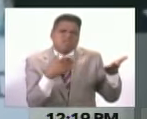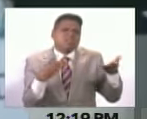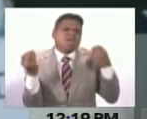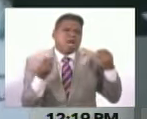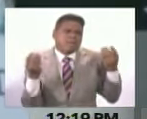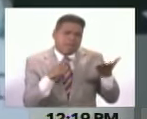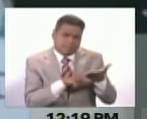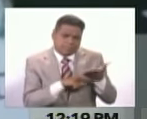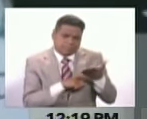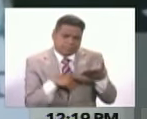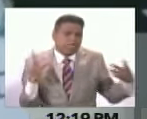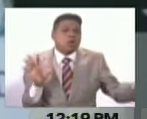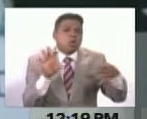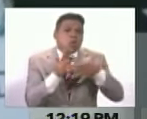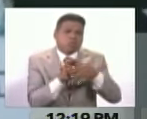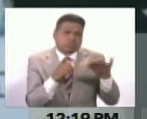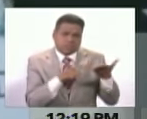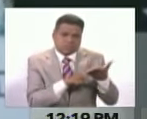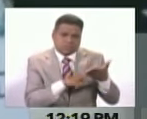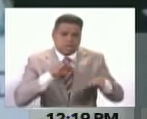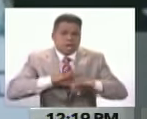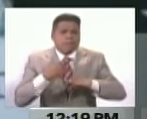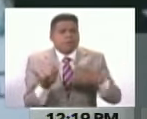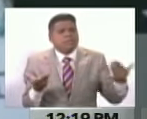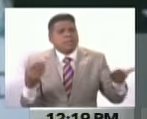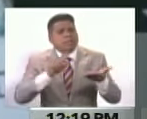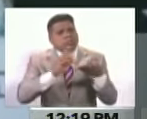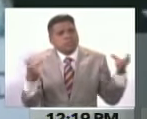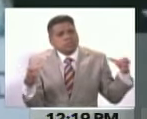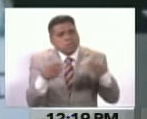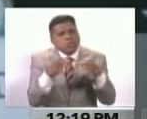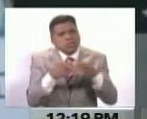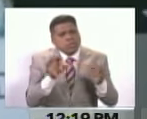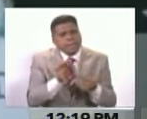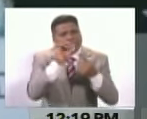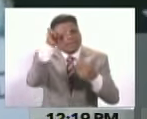¿Qué nos une? ¿Por qué estamos reunidos aquí?